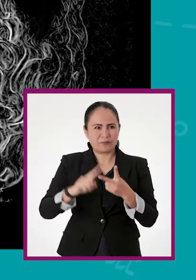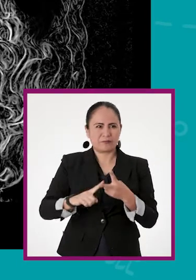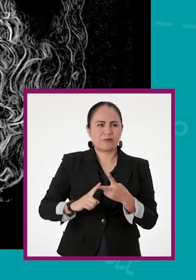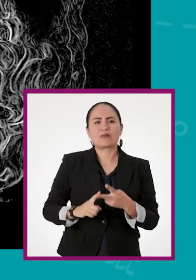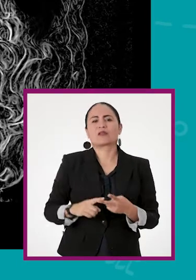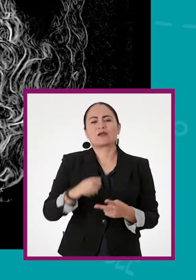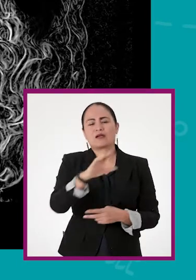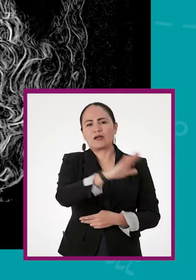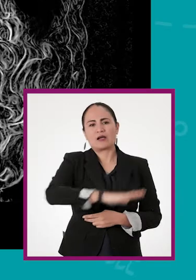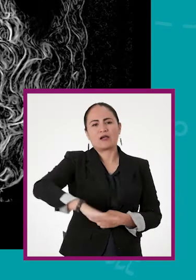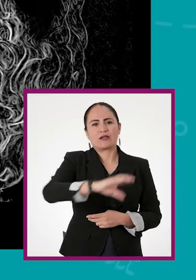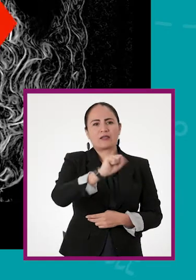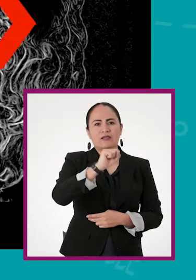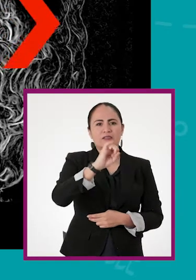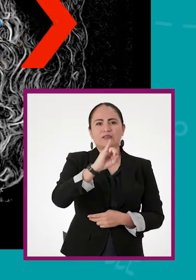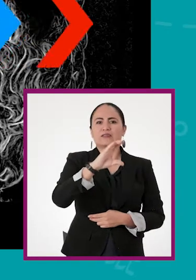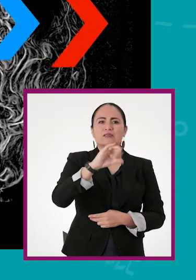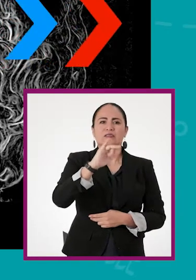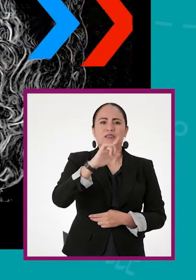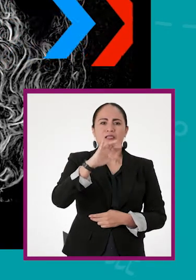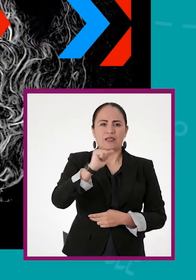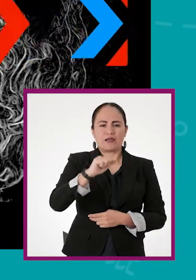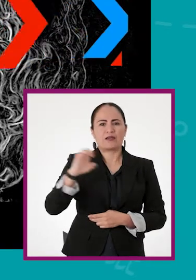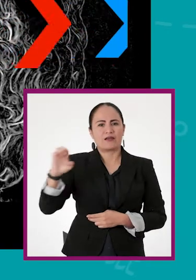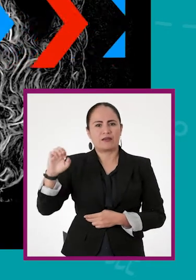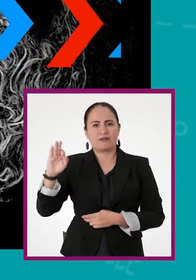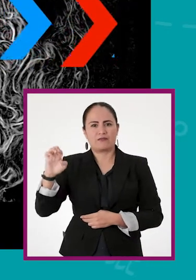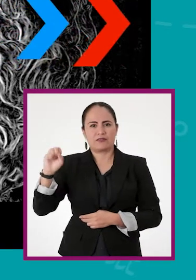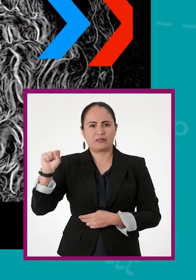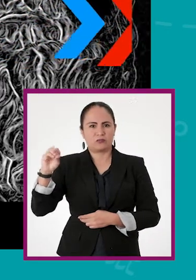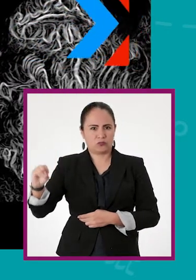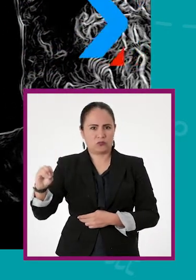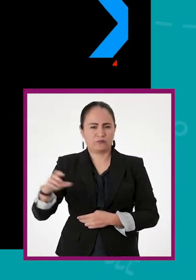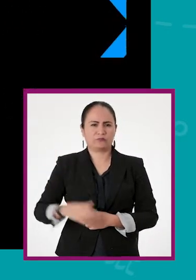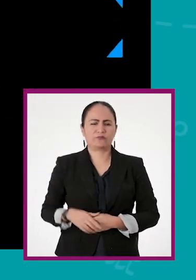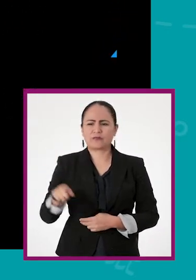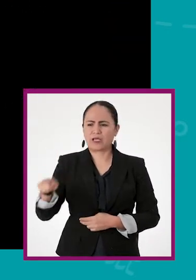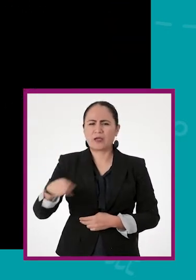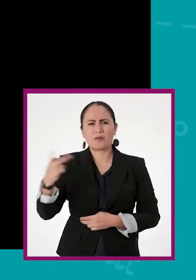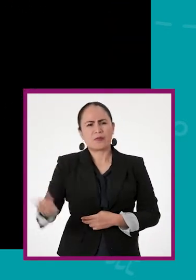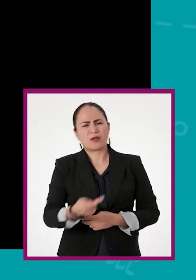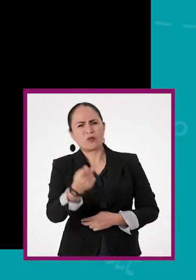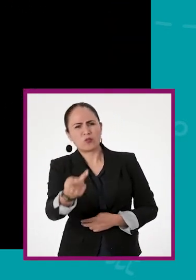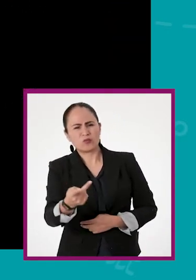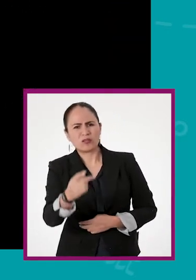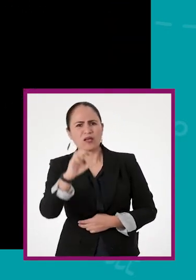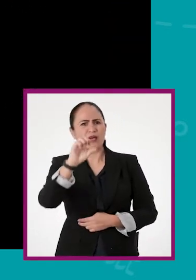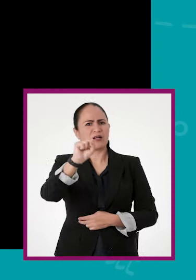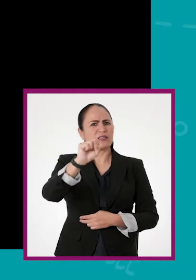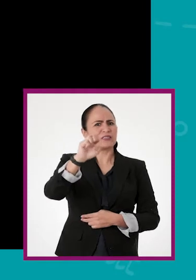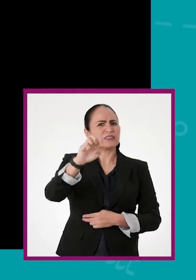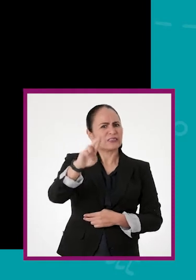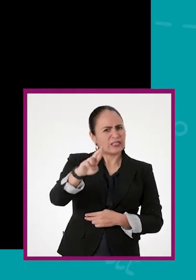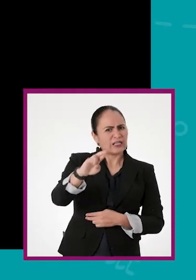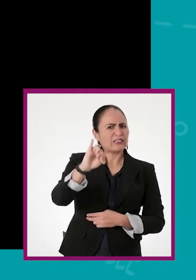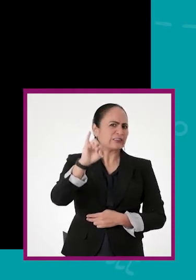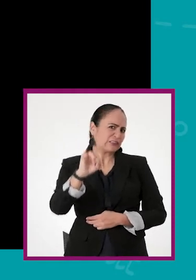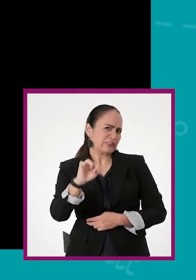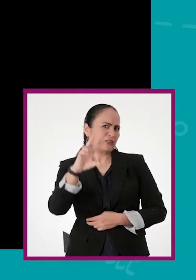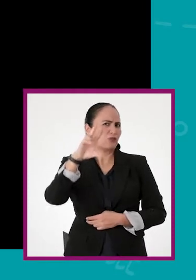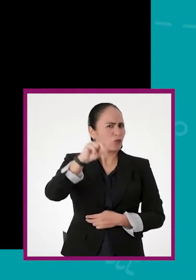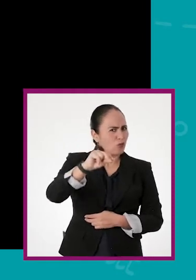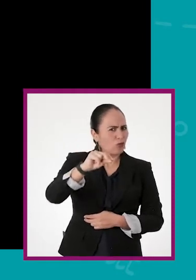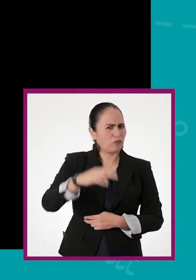uno en Sicilia y el otro en Éfeso, en la actual Turquía. La pregunta por el ser implica la del no